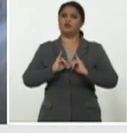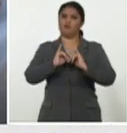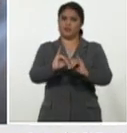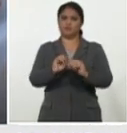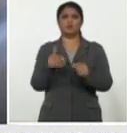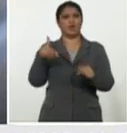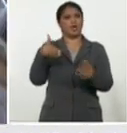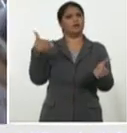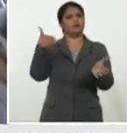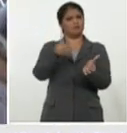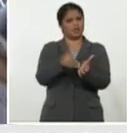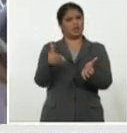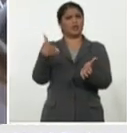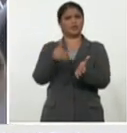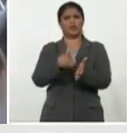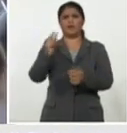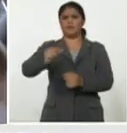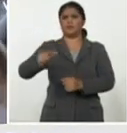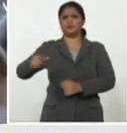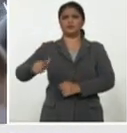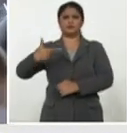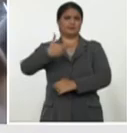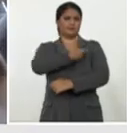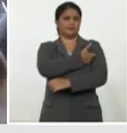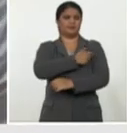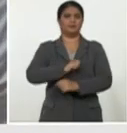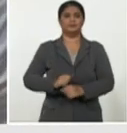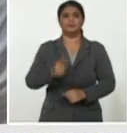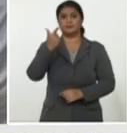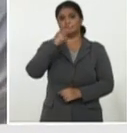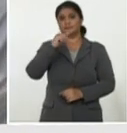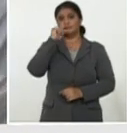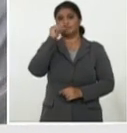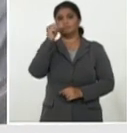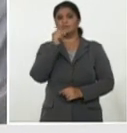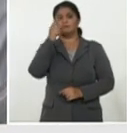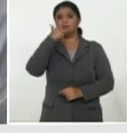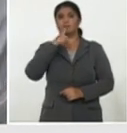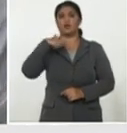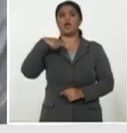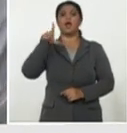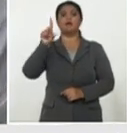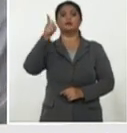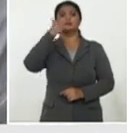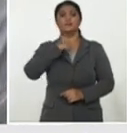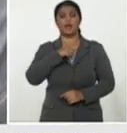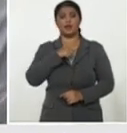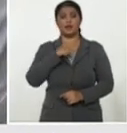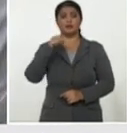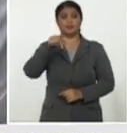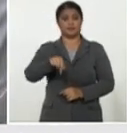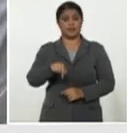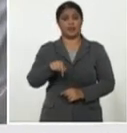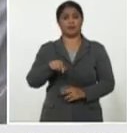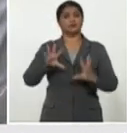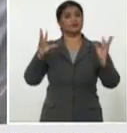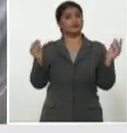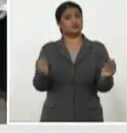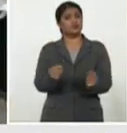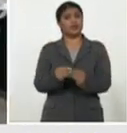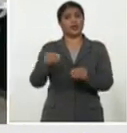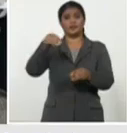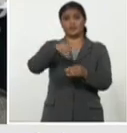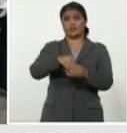El estudio de intervención con el candidato vacunal Abdala al personal de salud pública se extendió a 6 municipios de Guantánamo.